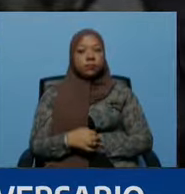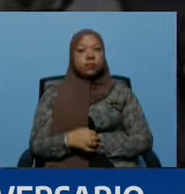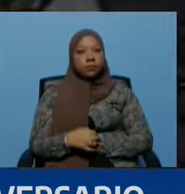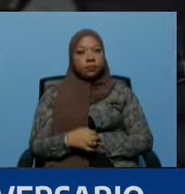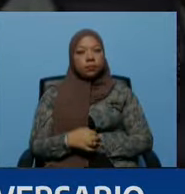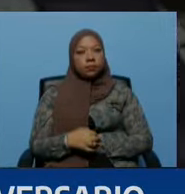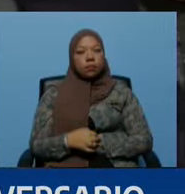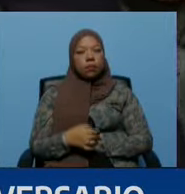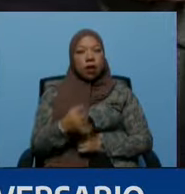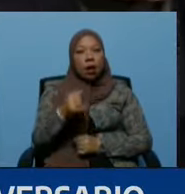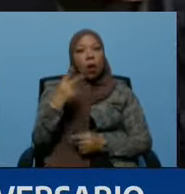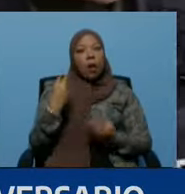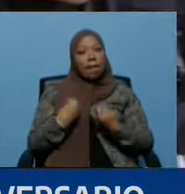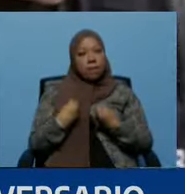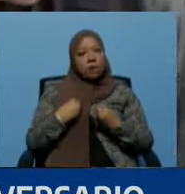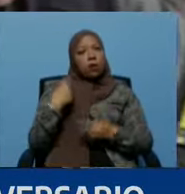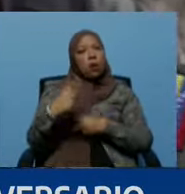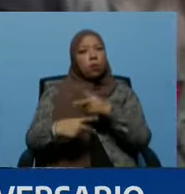Por eso hemos vivido un proceso